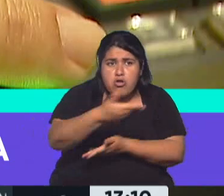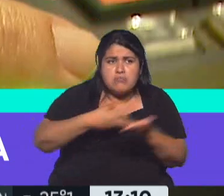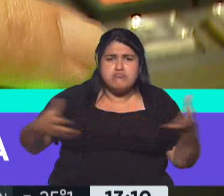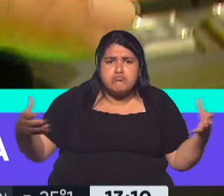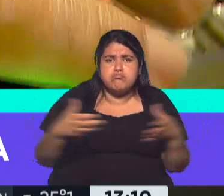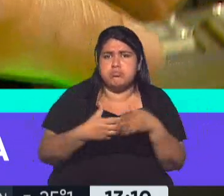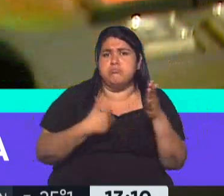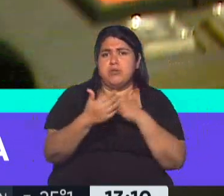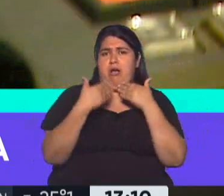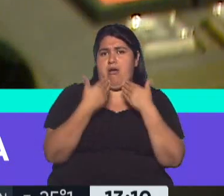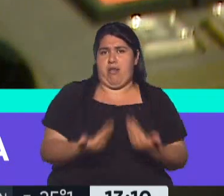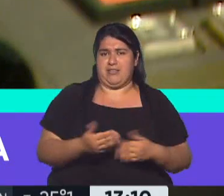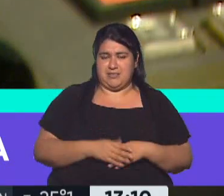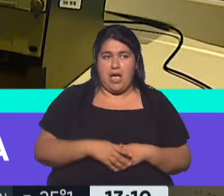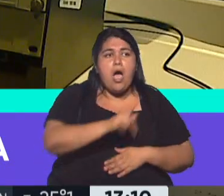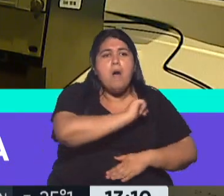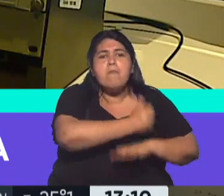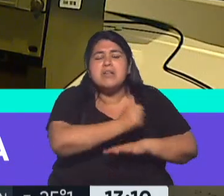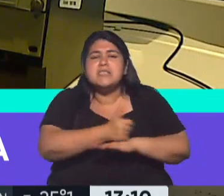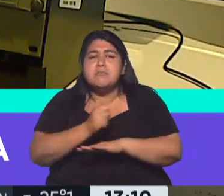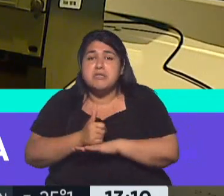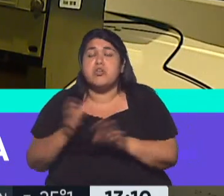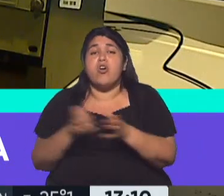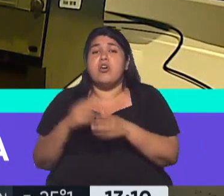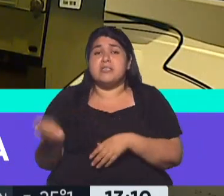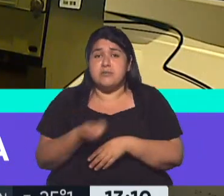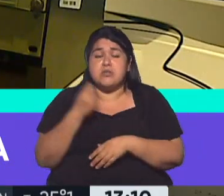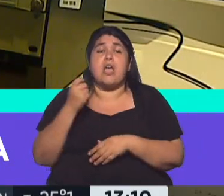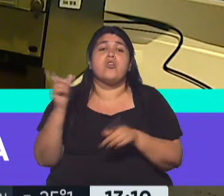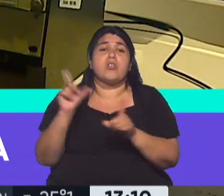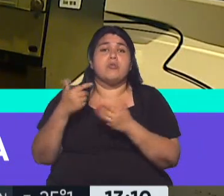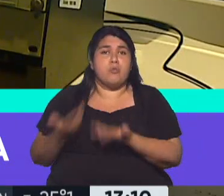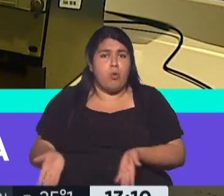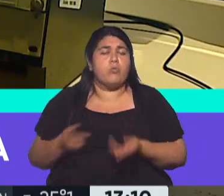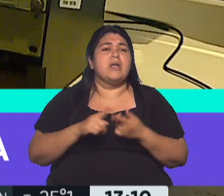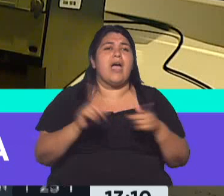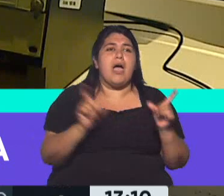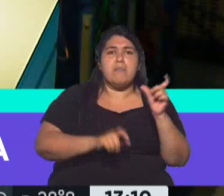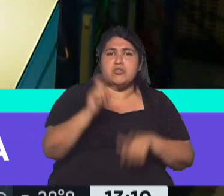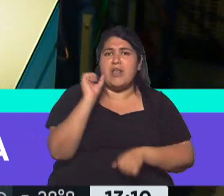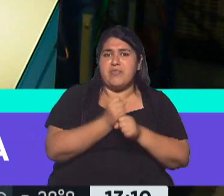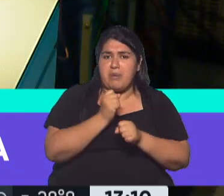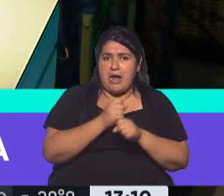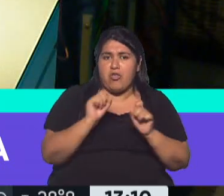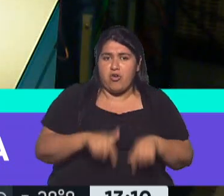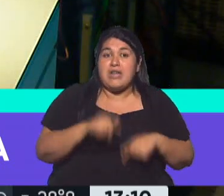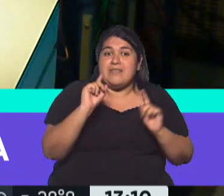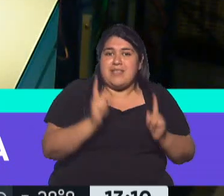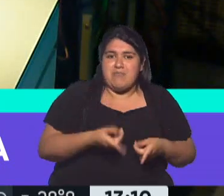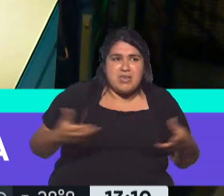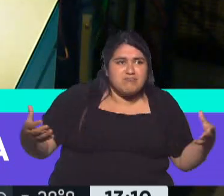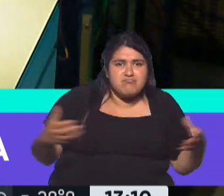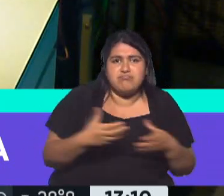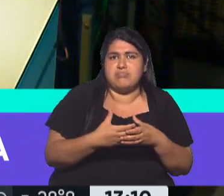puede haber. Con la participación de los sindicatos de la televisión pública, de trabajadores, de trabajadoras, pero además con